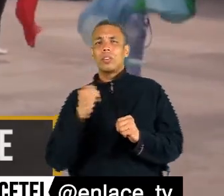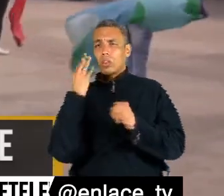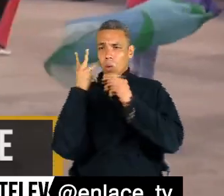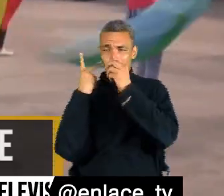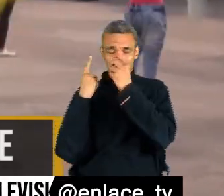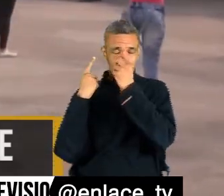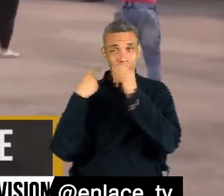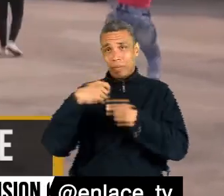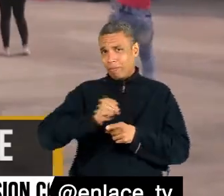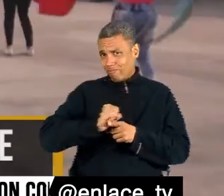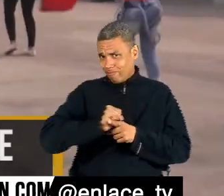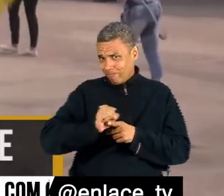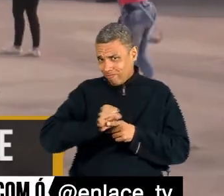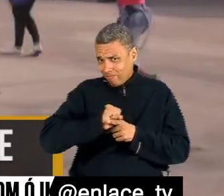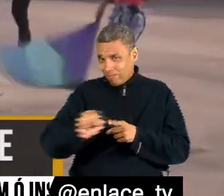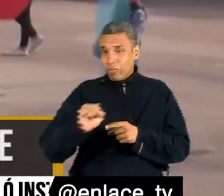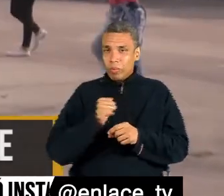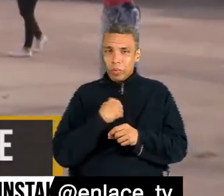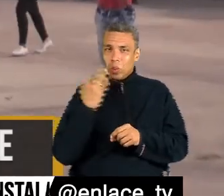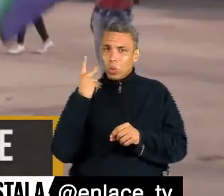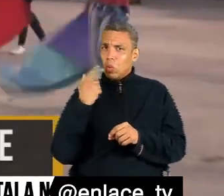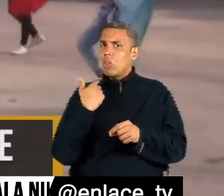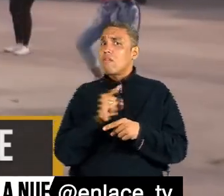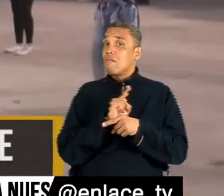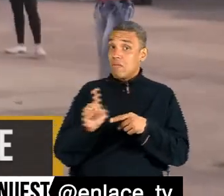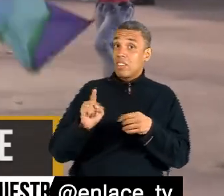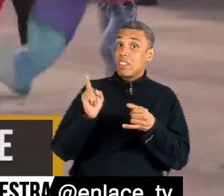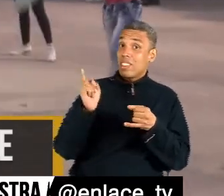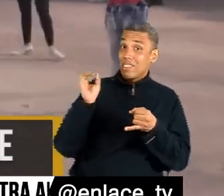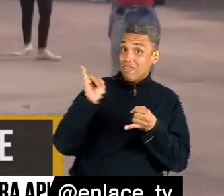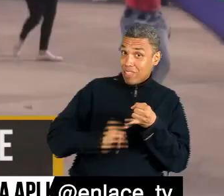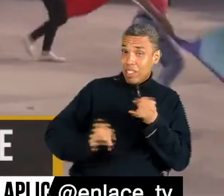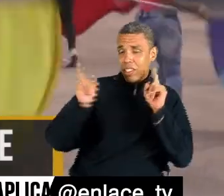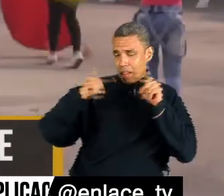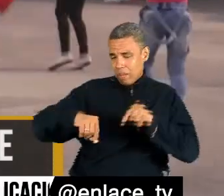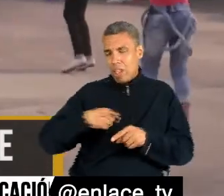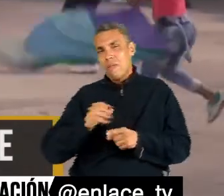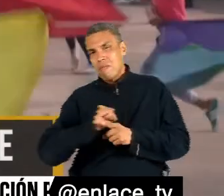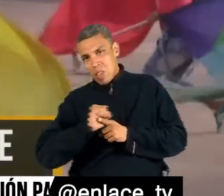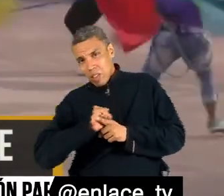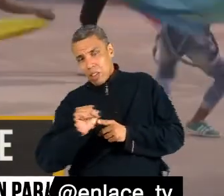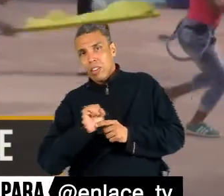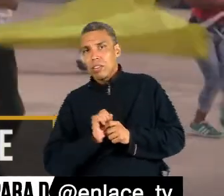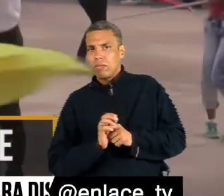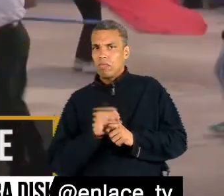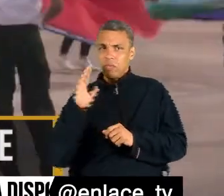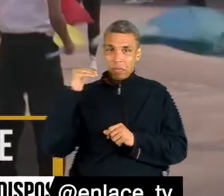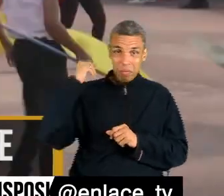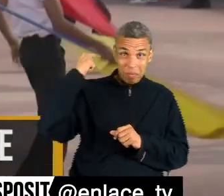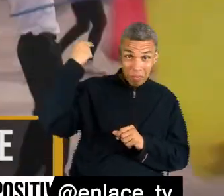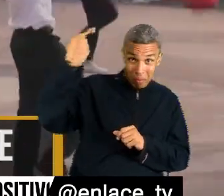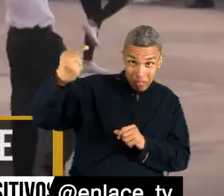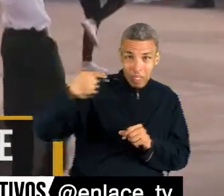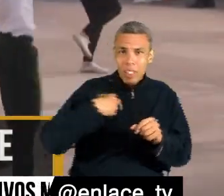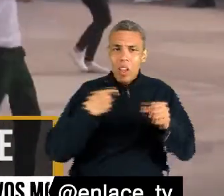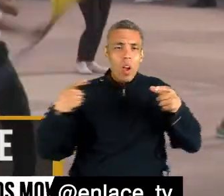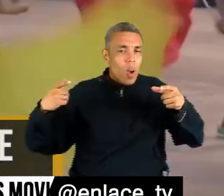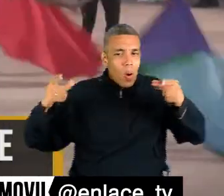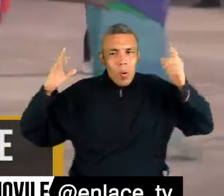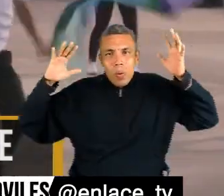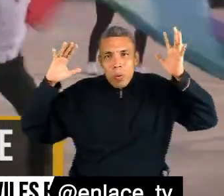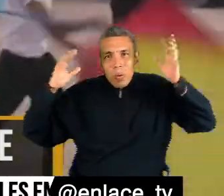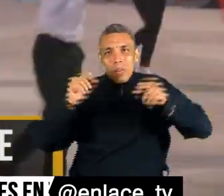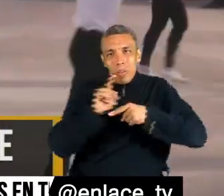con los jóvenes de la institución y fines de semana, para entregarle a Barranca Bermeja lo mejor en este aniversario número 94